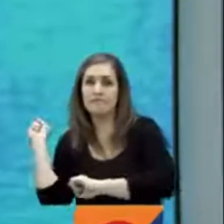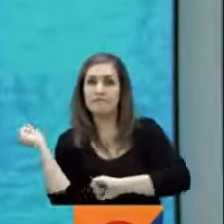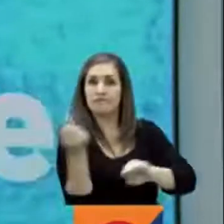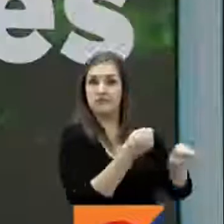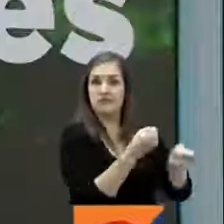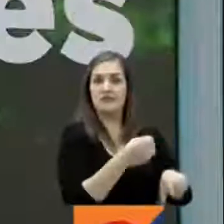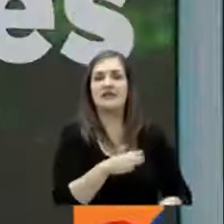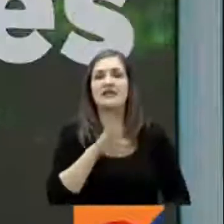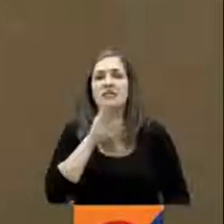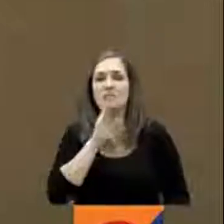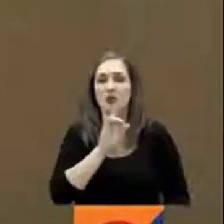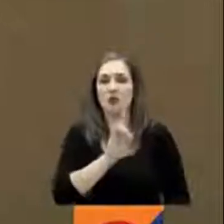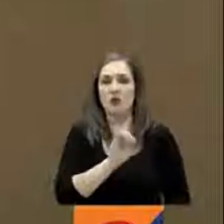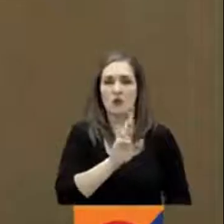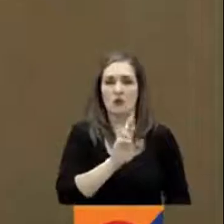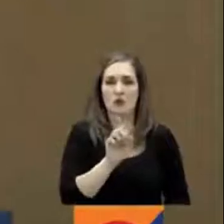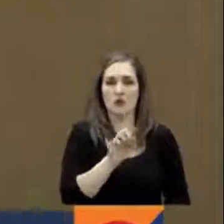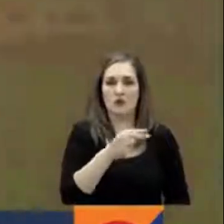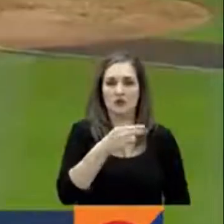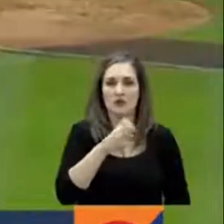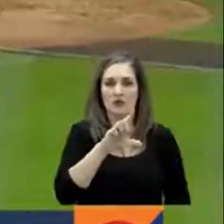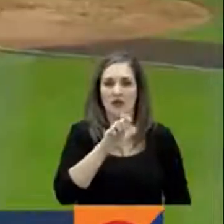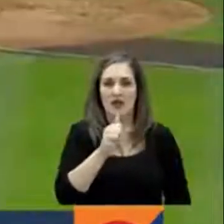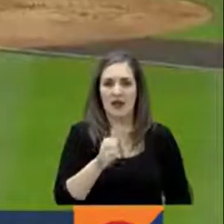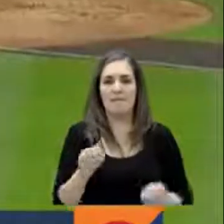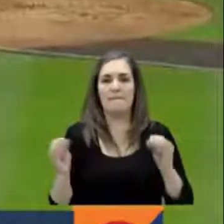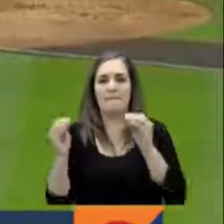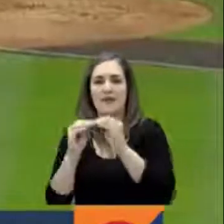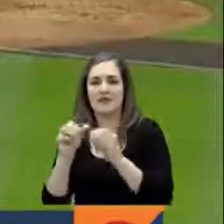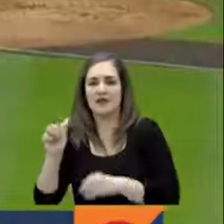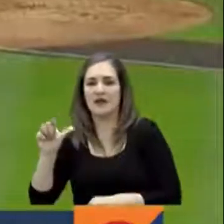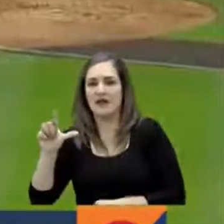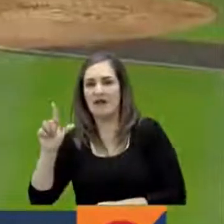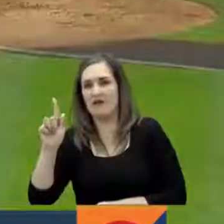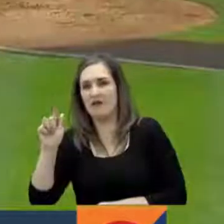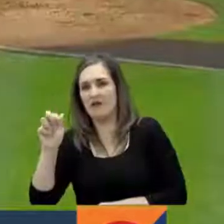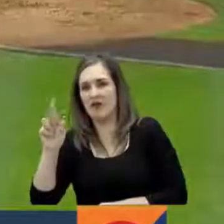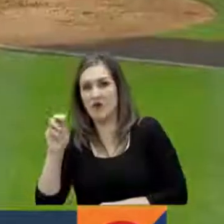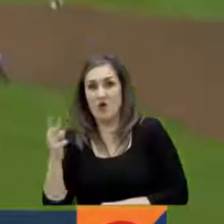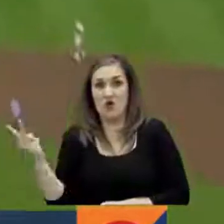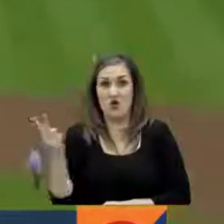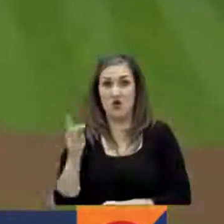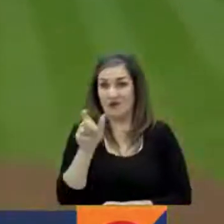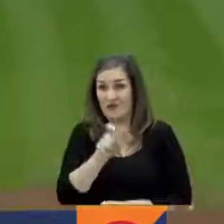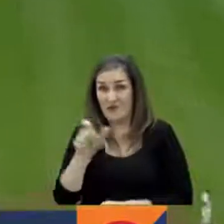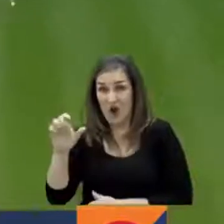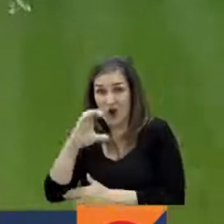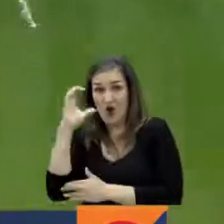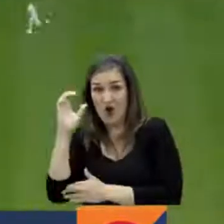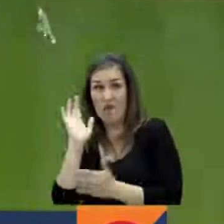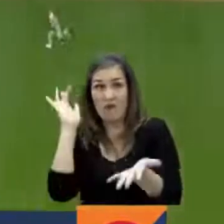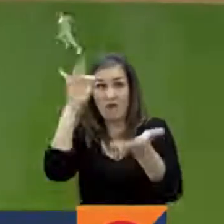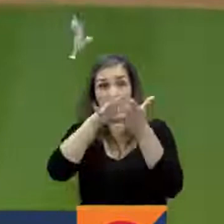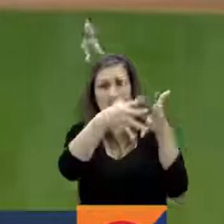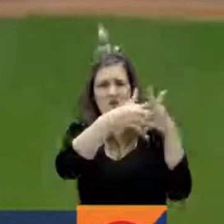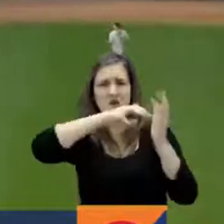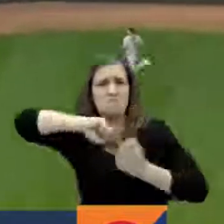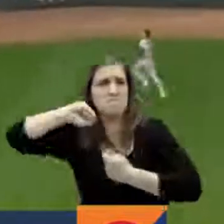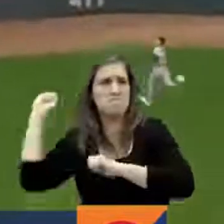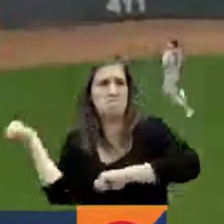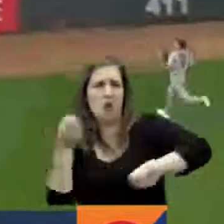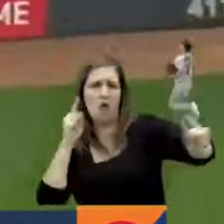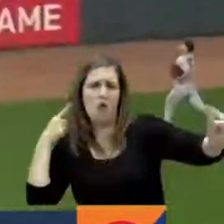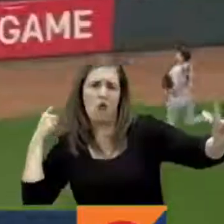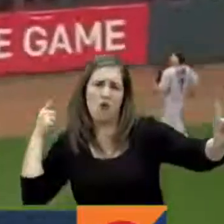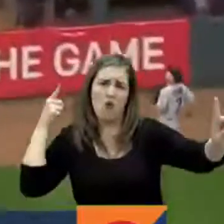un gran momento en las grandes ligas del béisbol. Los peloteros colombianos pegaron home run con sus novenas. Urshela, con los Mellizos